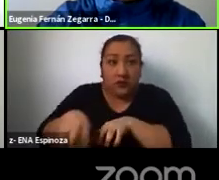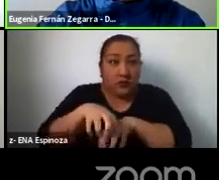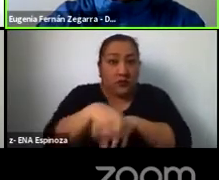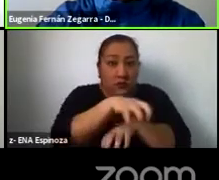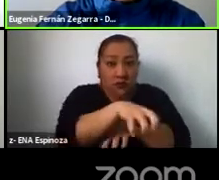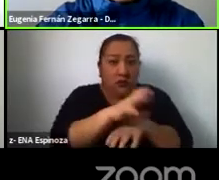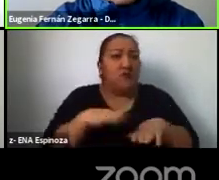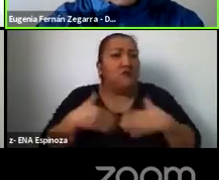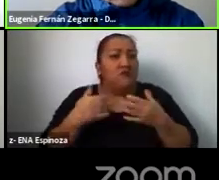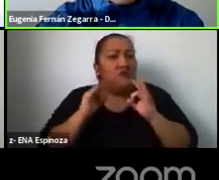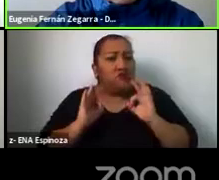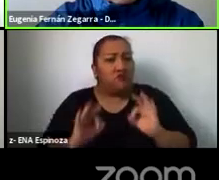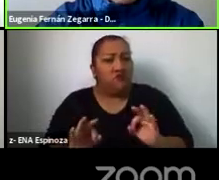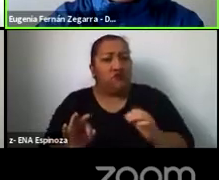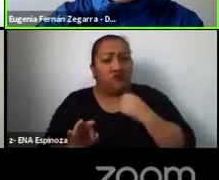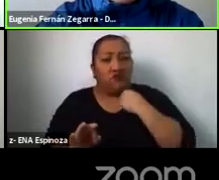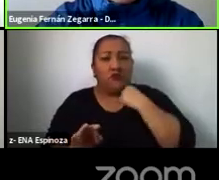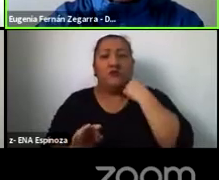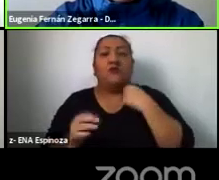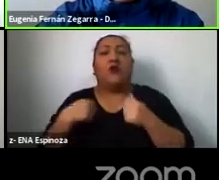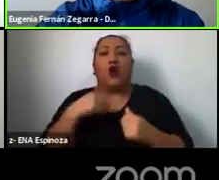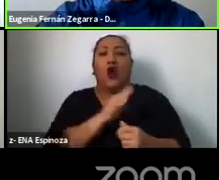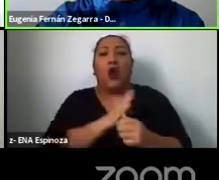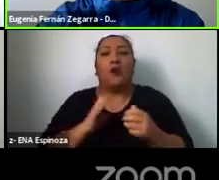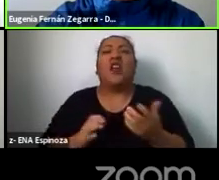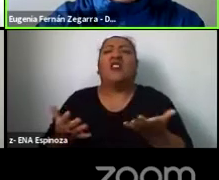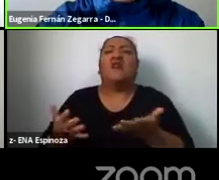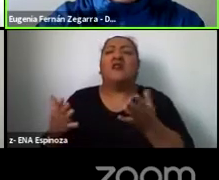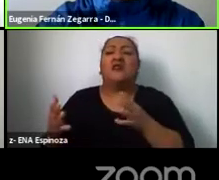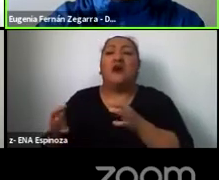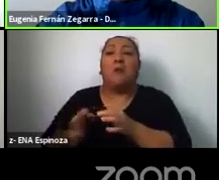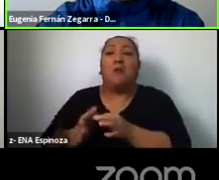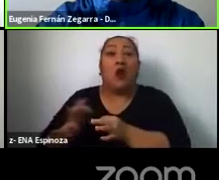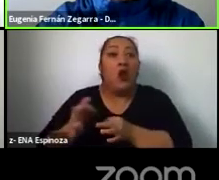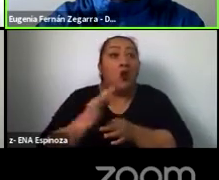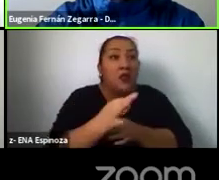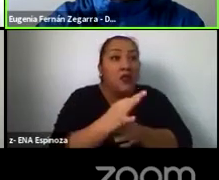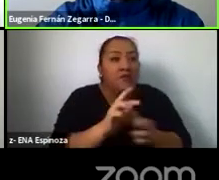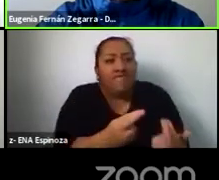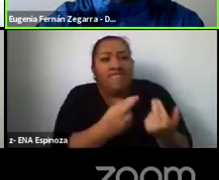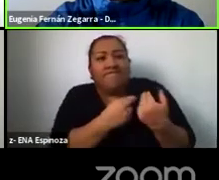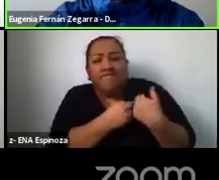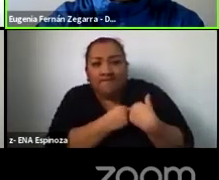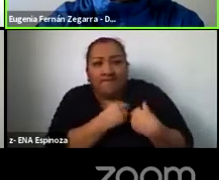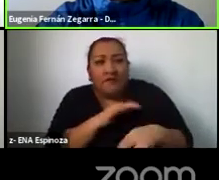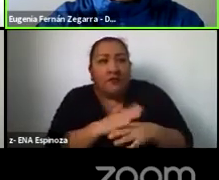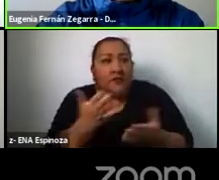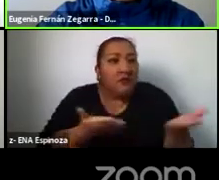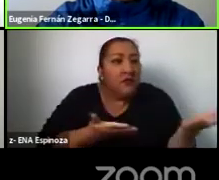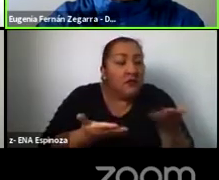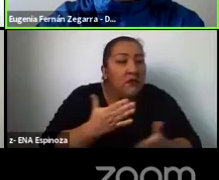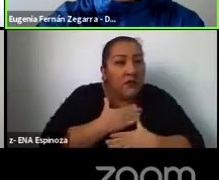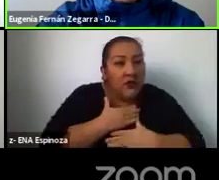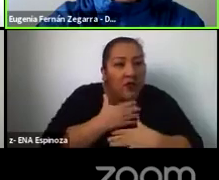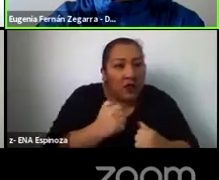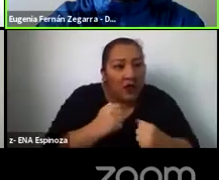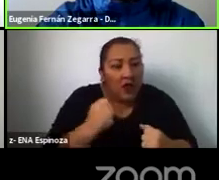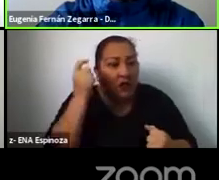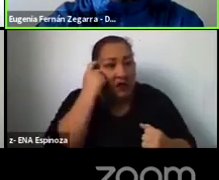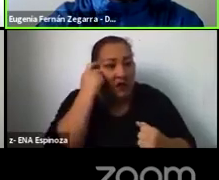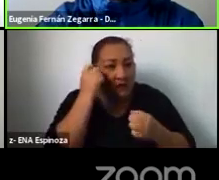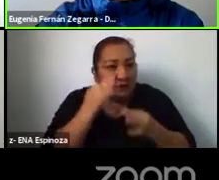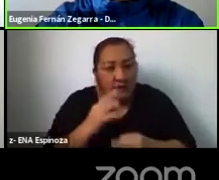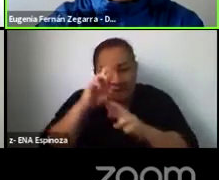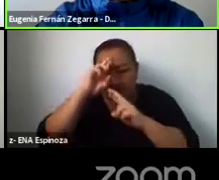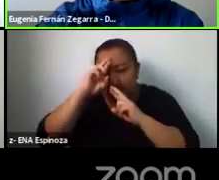obliga justamente a los gobiernos regionales y locales tener a cargo la prestación de los servicios de salud, siempre en respeto